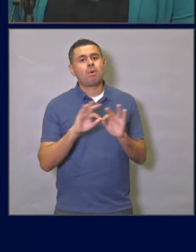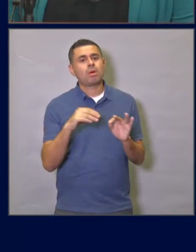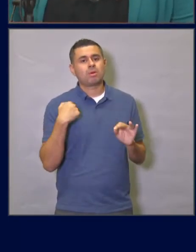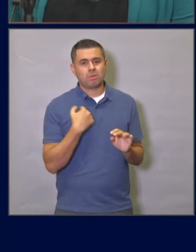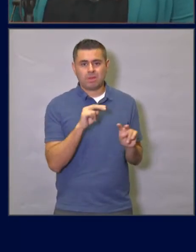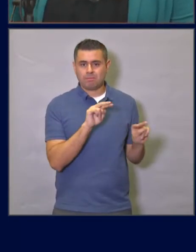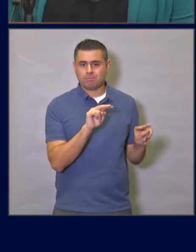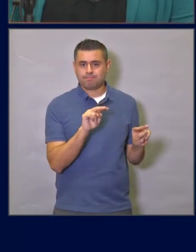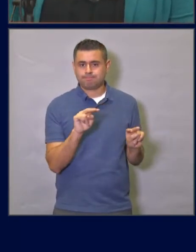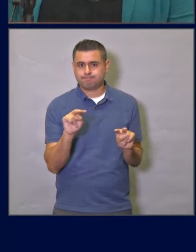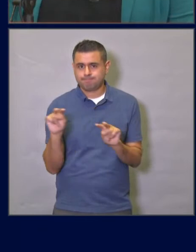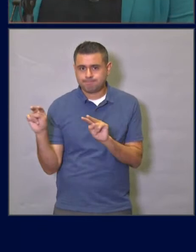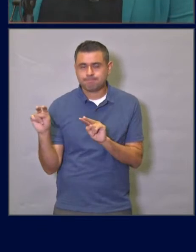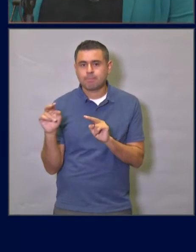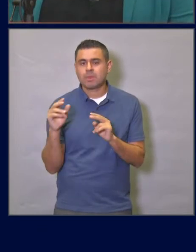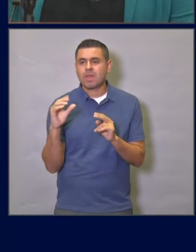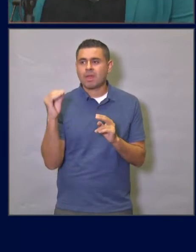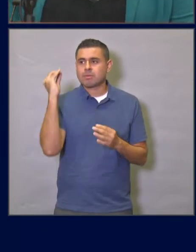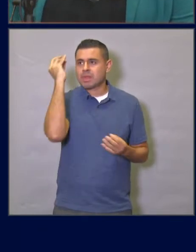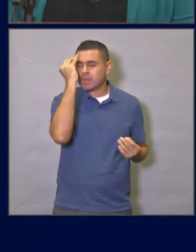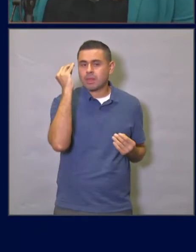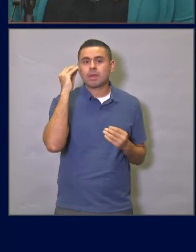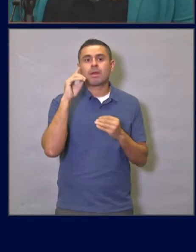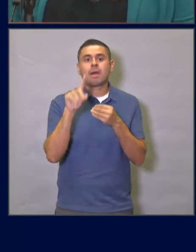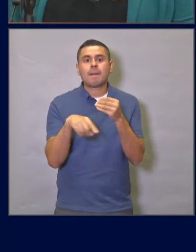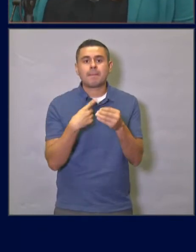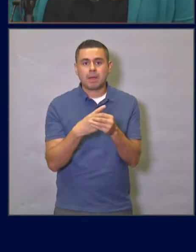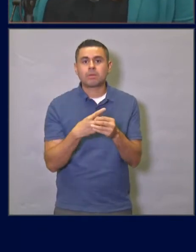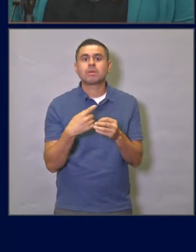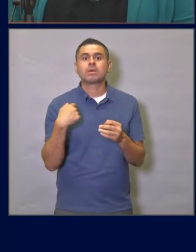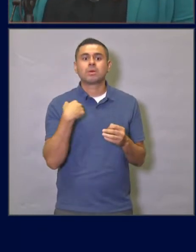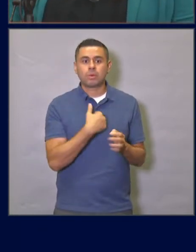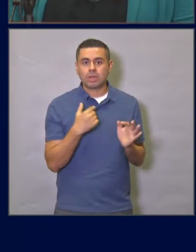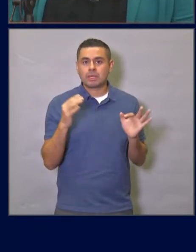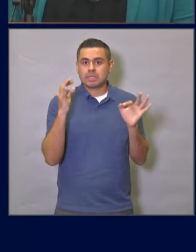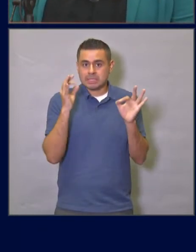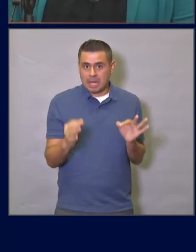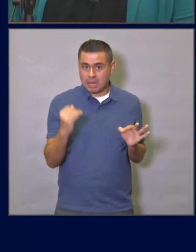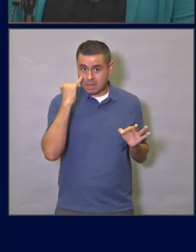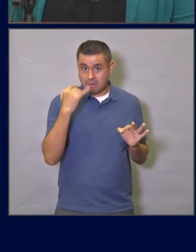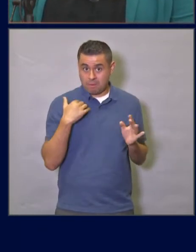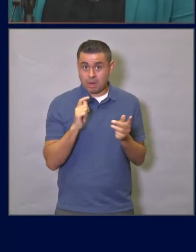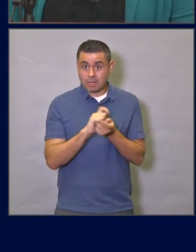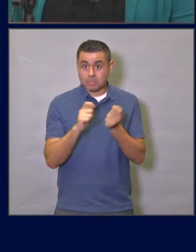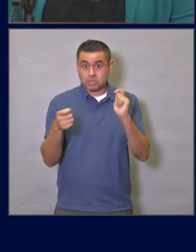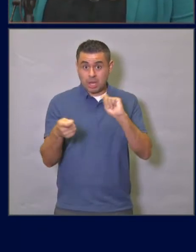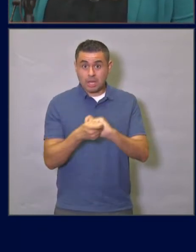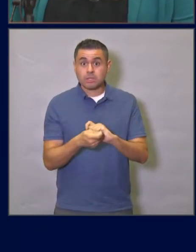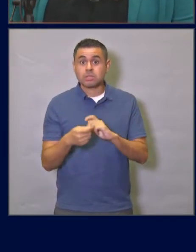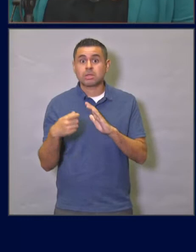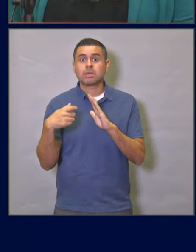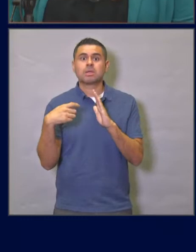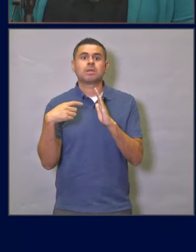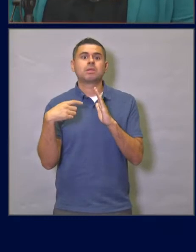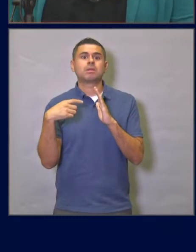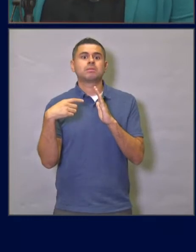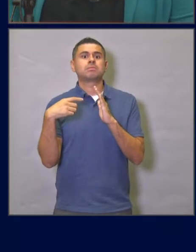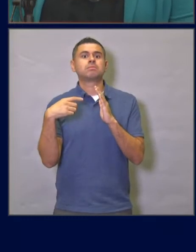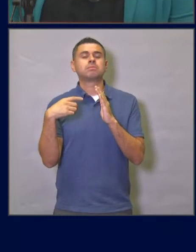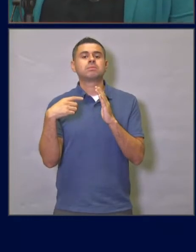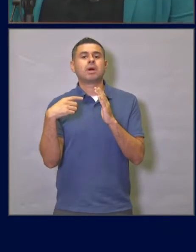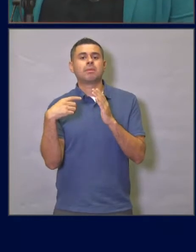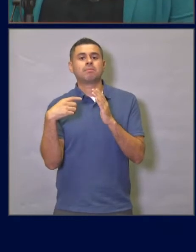para considerar al momento de tomar decisiones sobre el camino que debemos seguir en los próximos